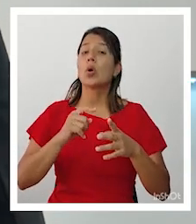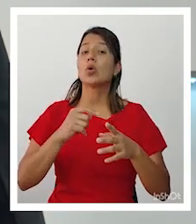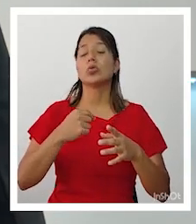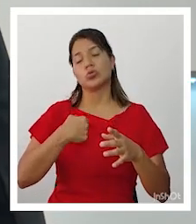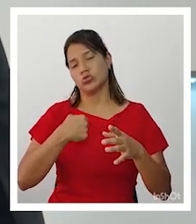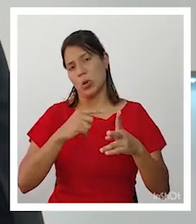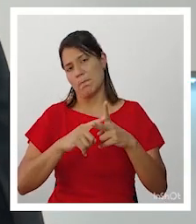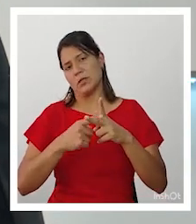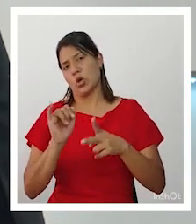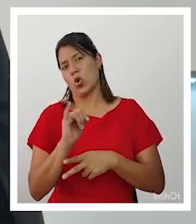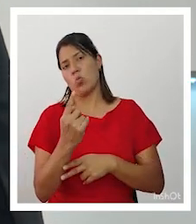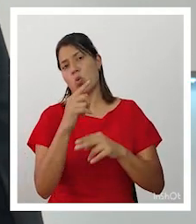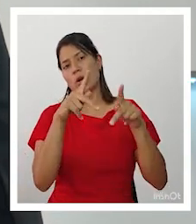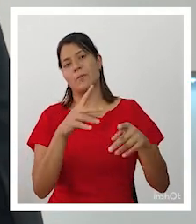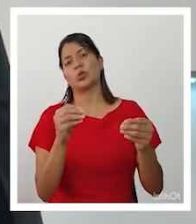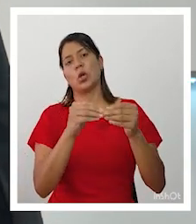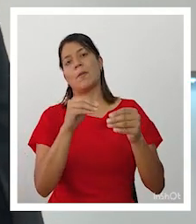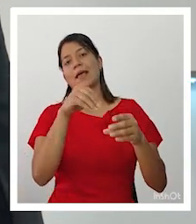miembro más de la asociación.